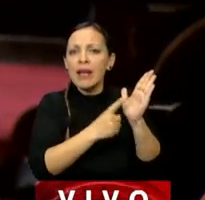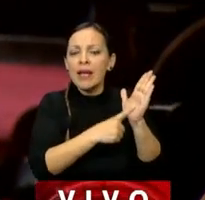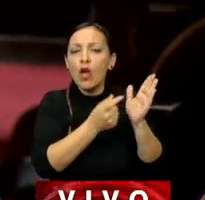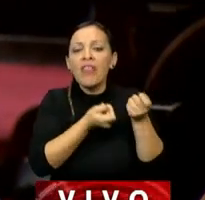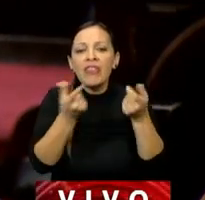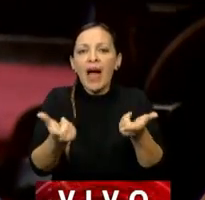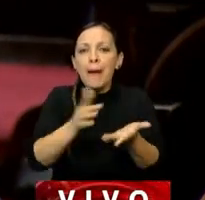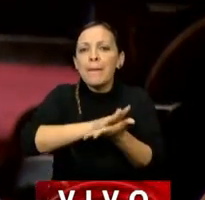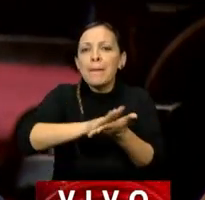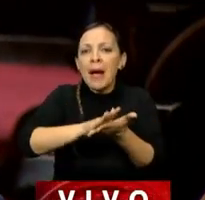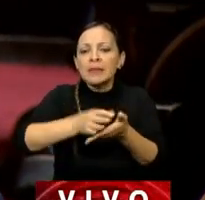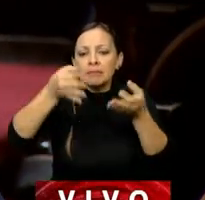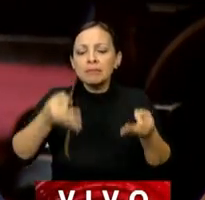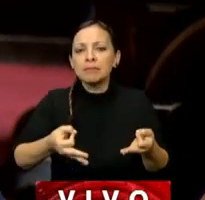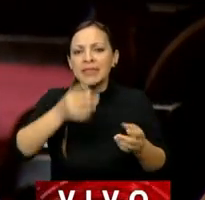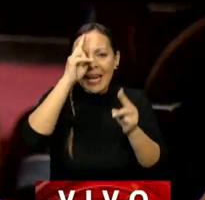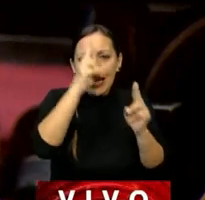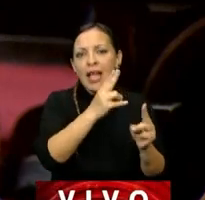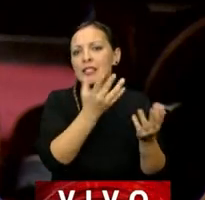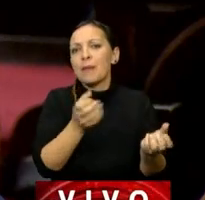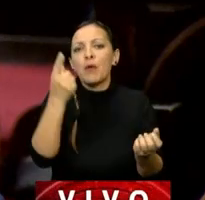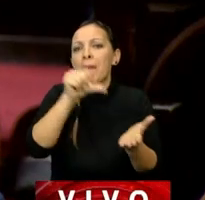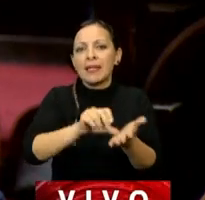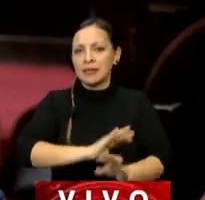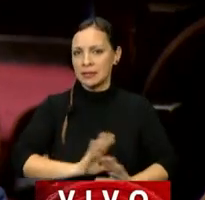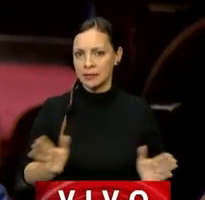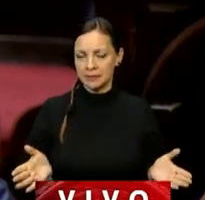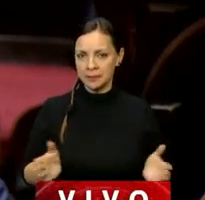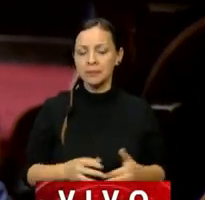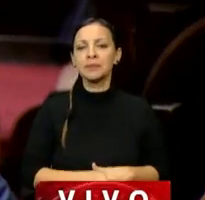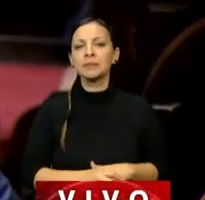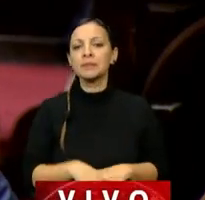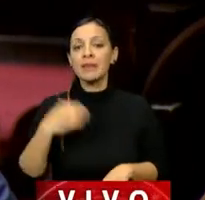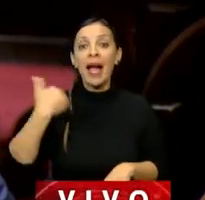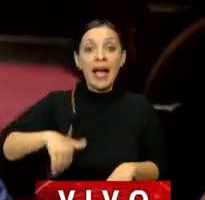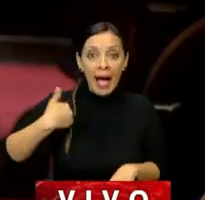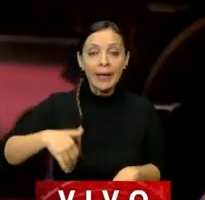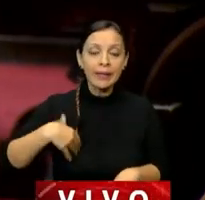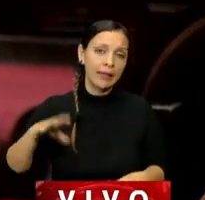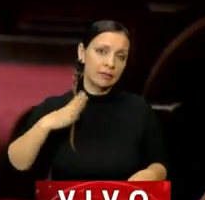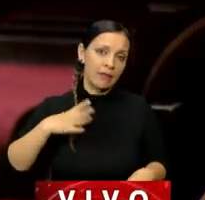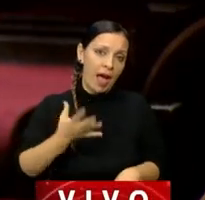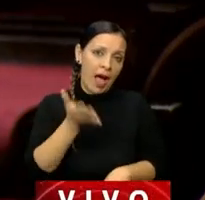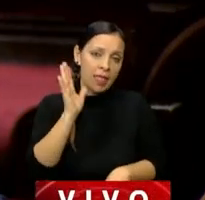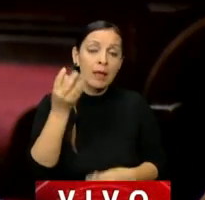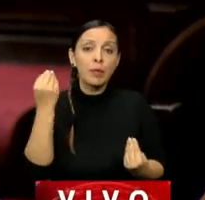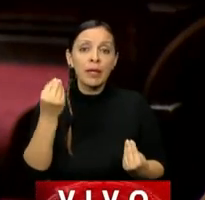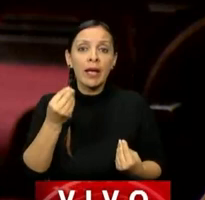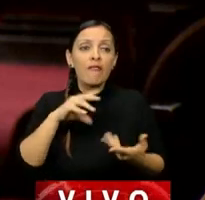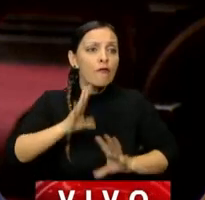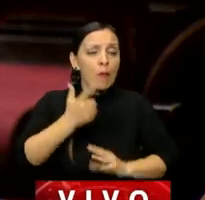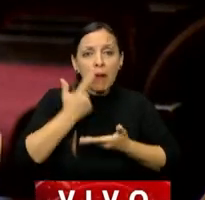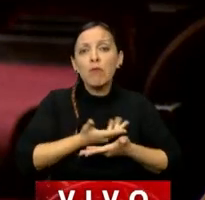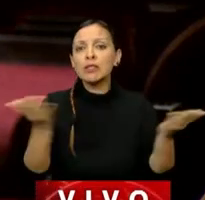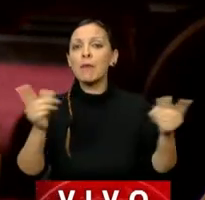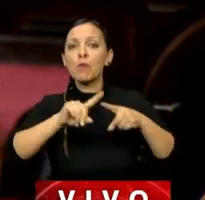mínima certidumbre que tiene que tener un país y que a la argentina le falta tanto porque la certidumbre que damos los políticos